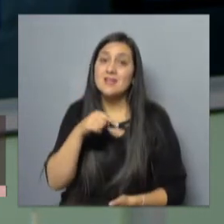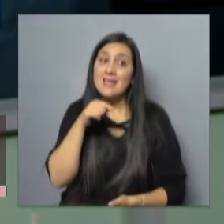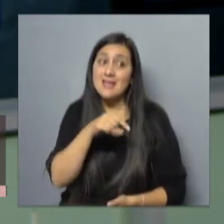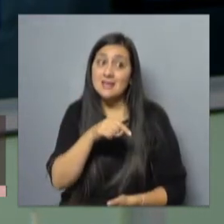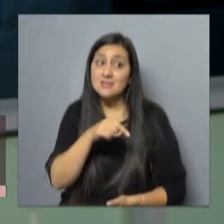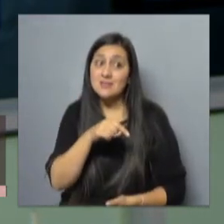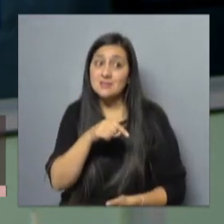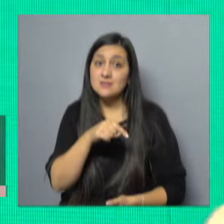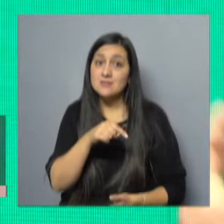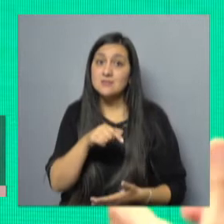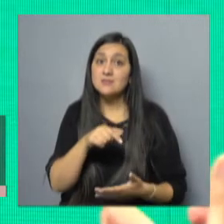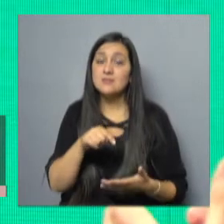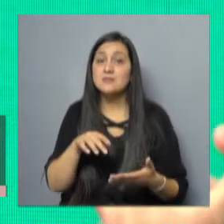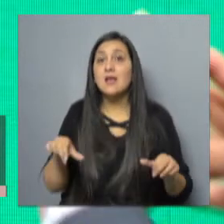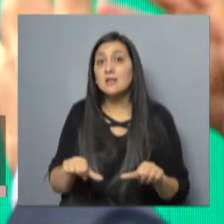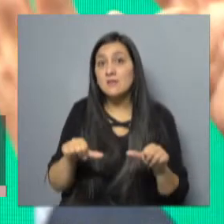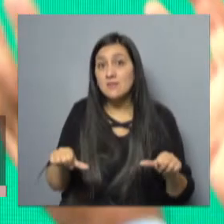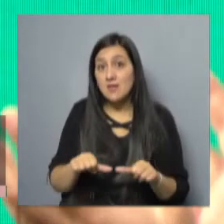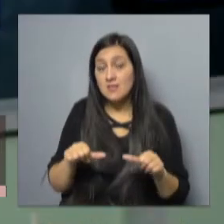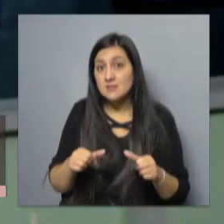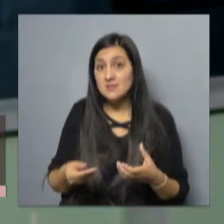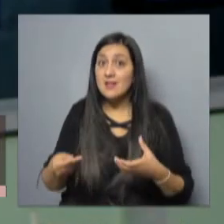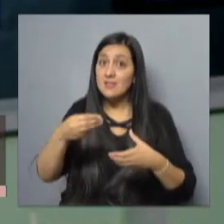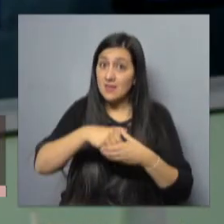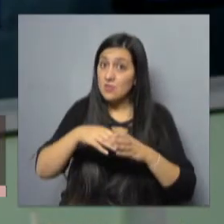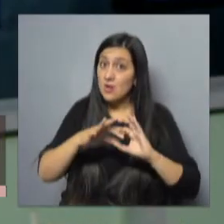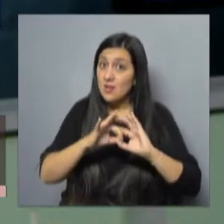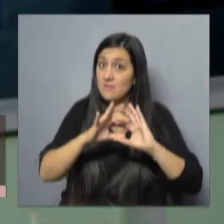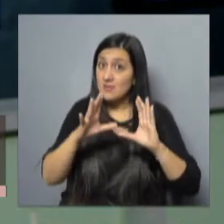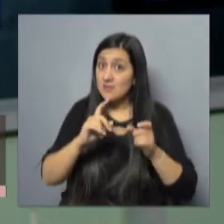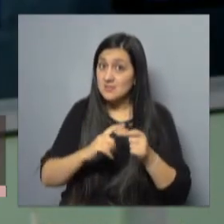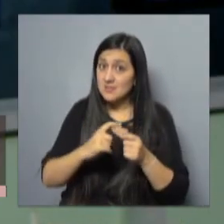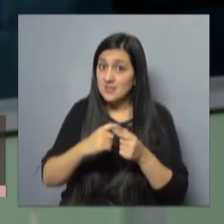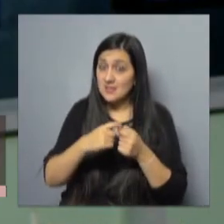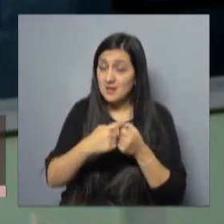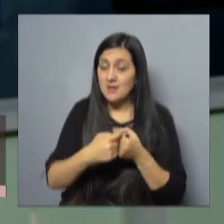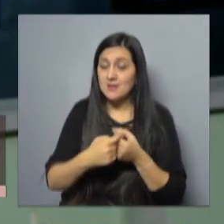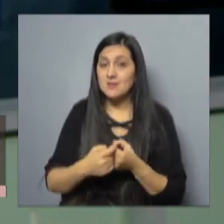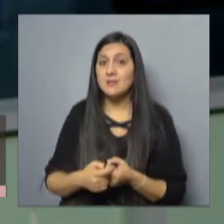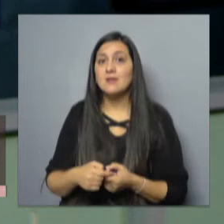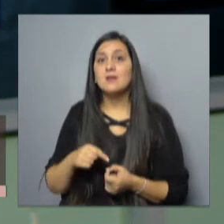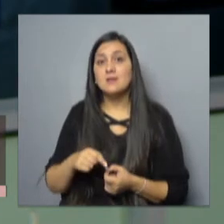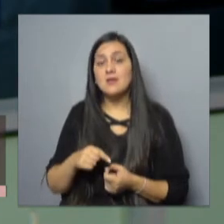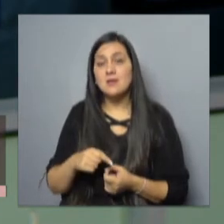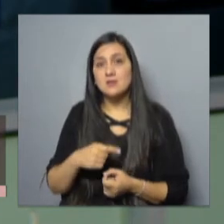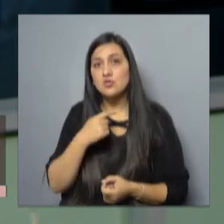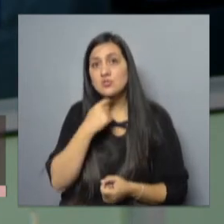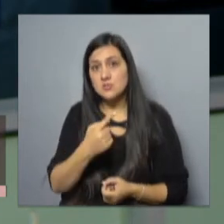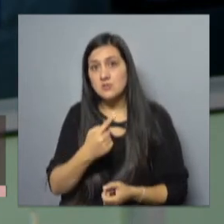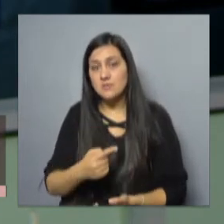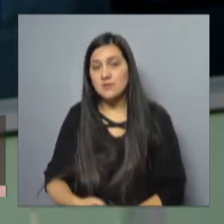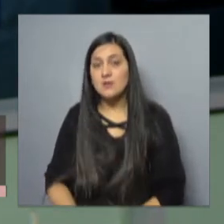tipo de actividades se enmarcan dentro de la libertad sindical y allí dice hay un medio muy eficaz que